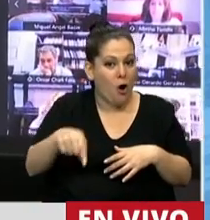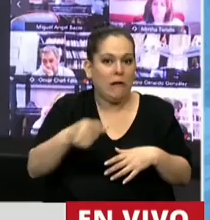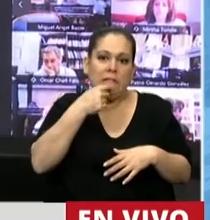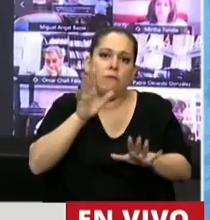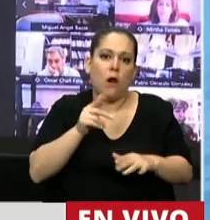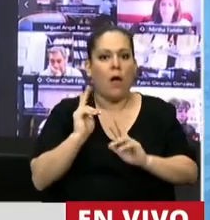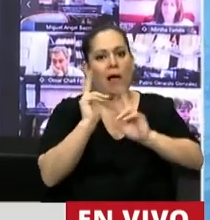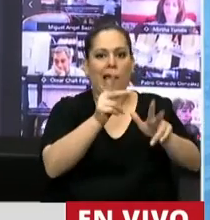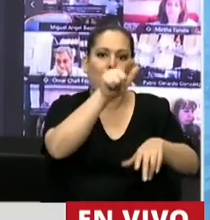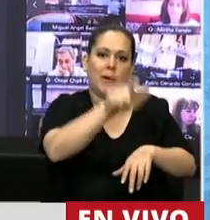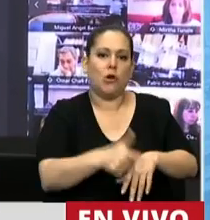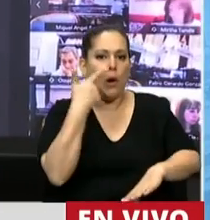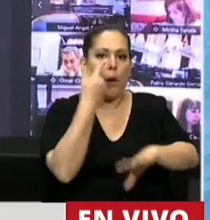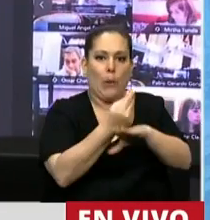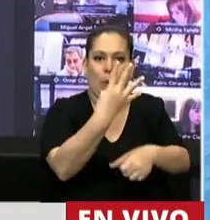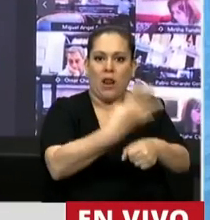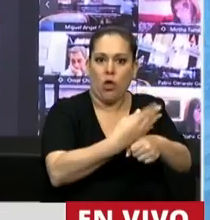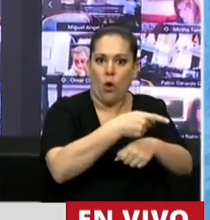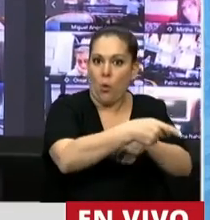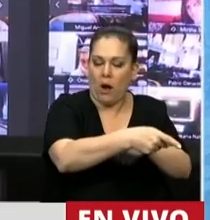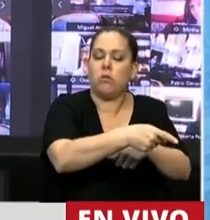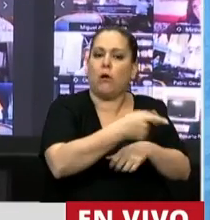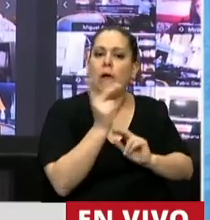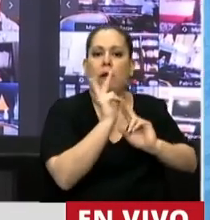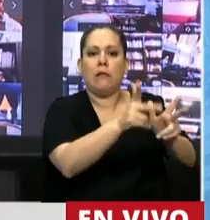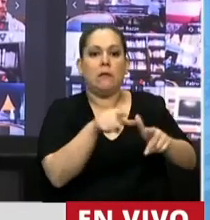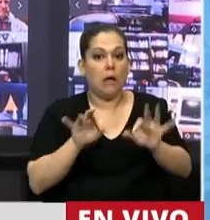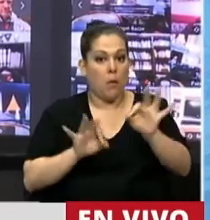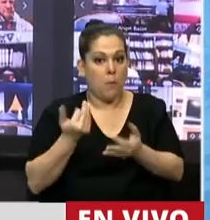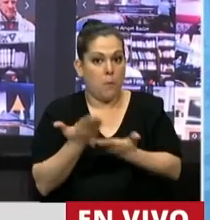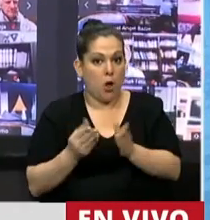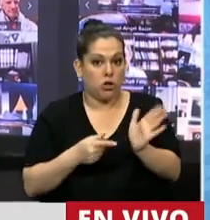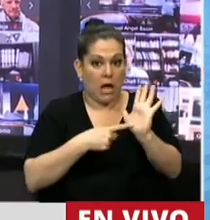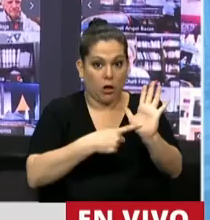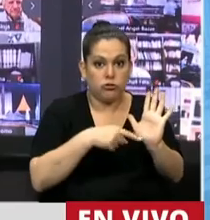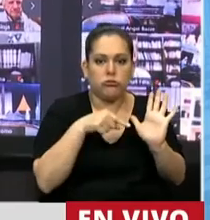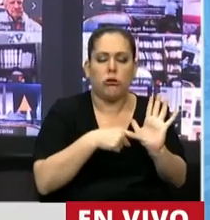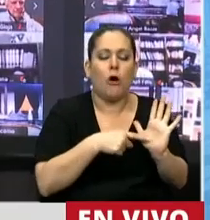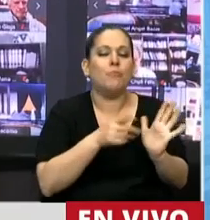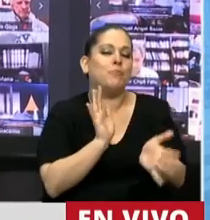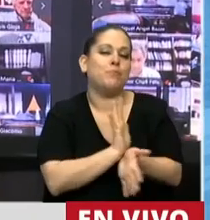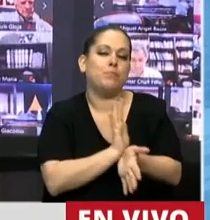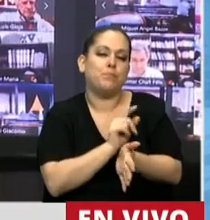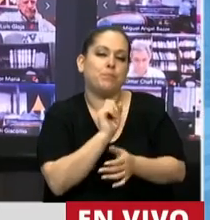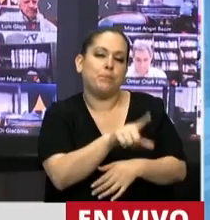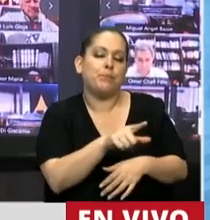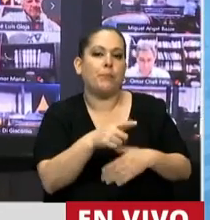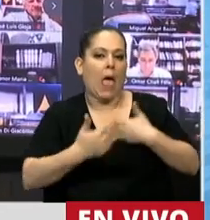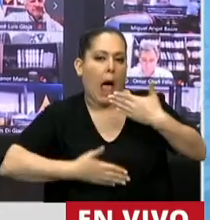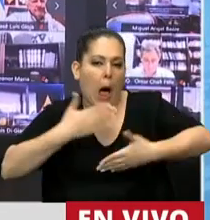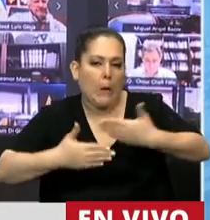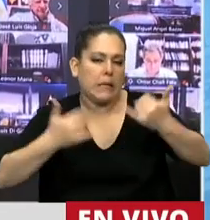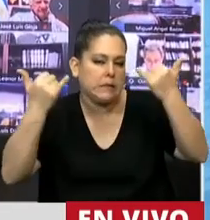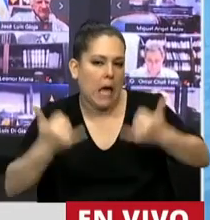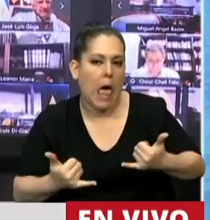riocuartense uol habitantes del sur que este proyecto con todo lo que significa los avances y